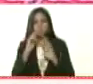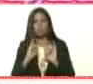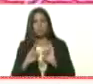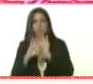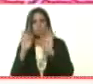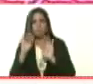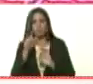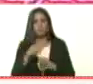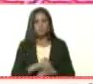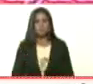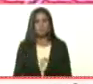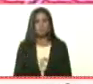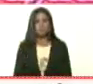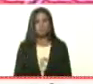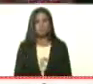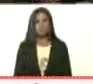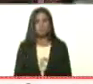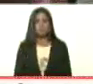Richard Verde,